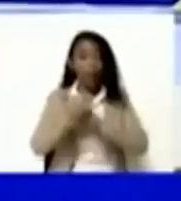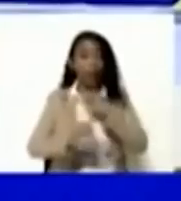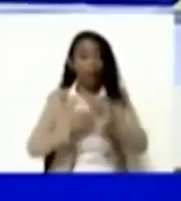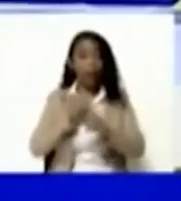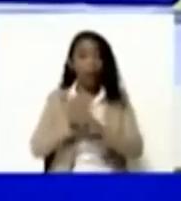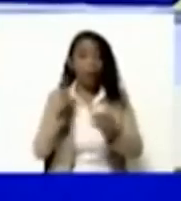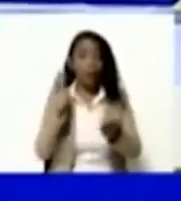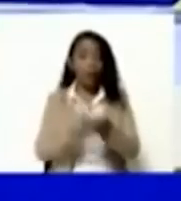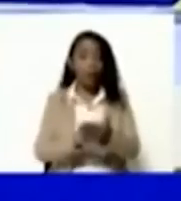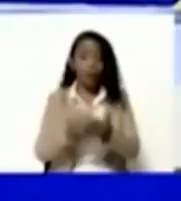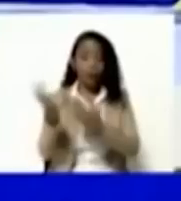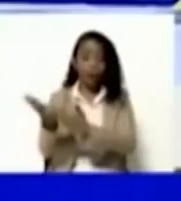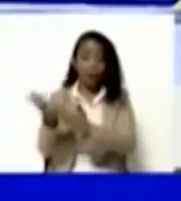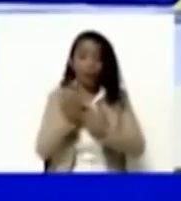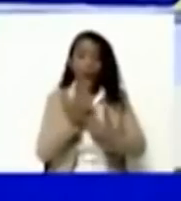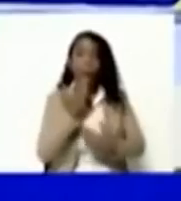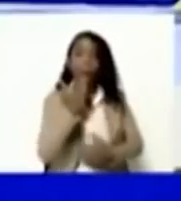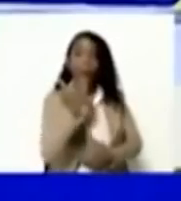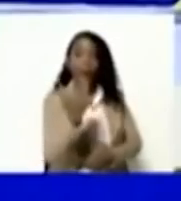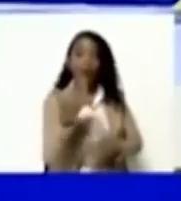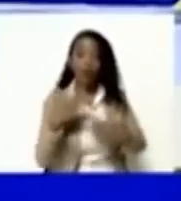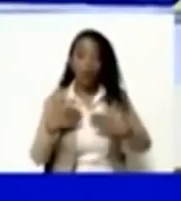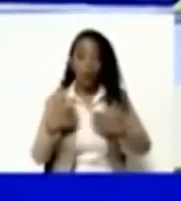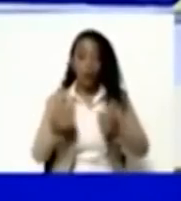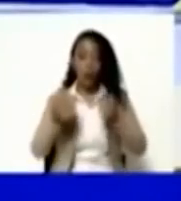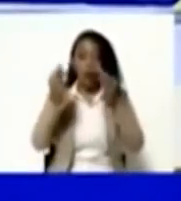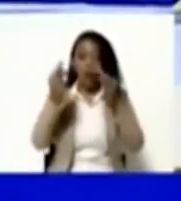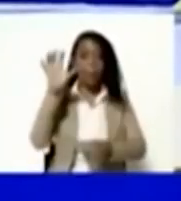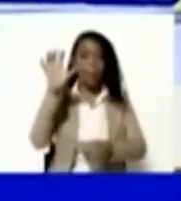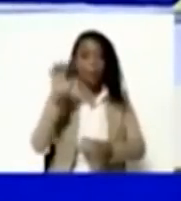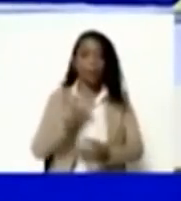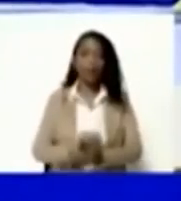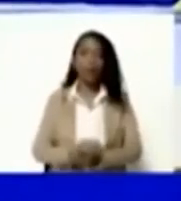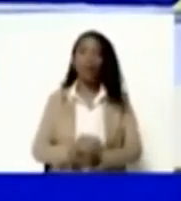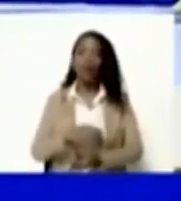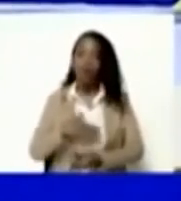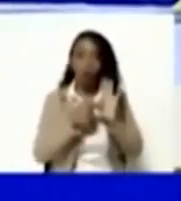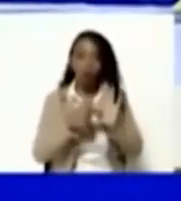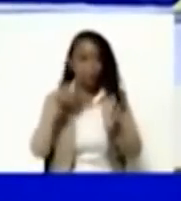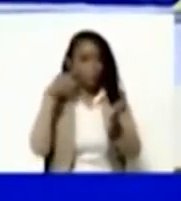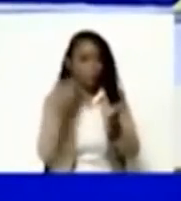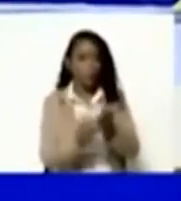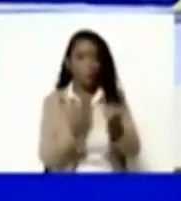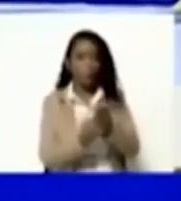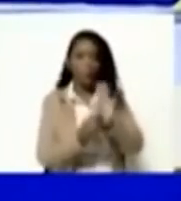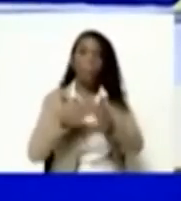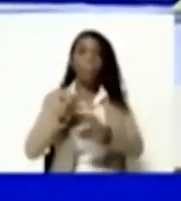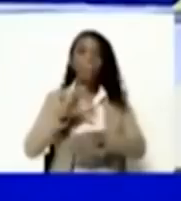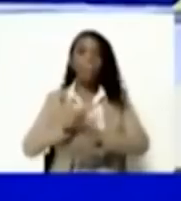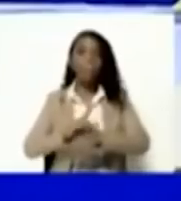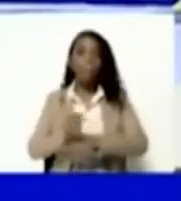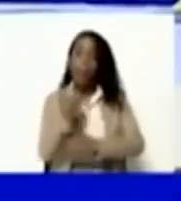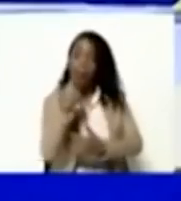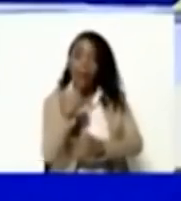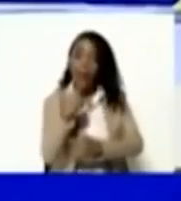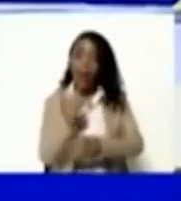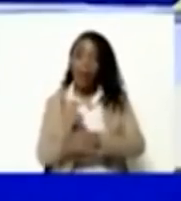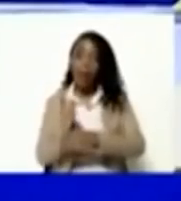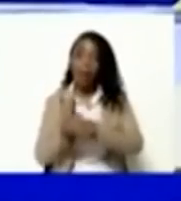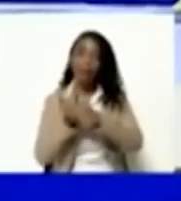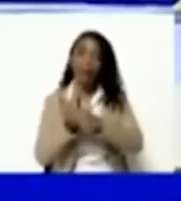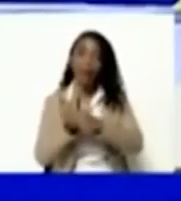nacionales. Habiendo recibido el permiso sanitario oficial del país, puedo presentar la medicina que neutraliza